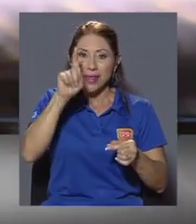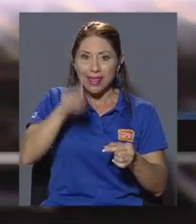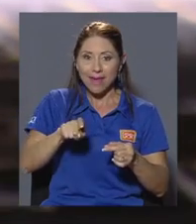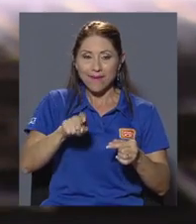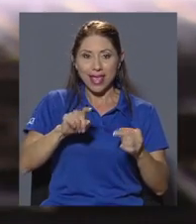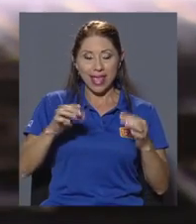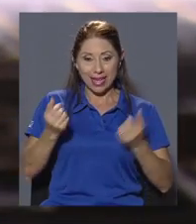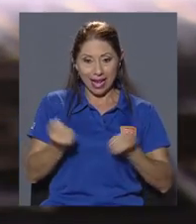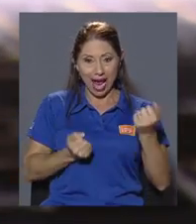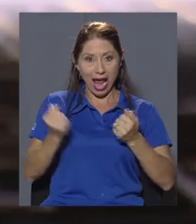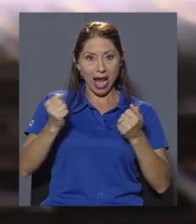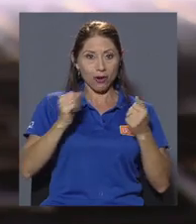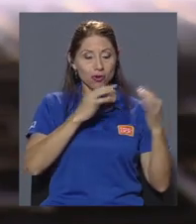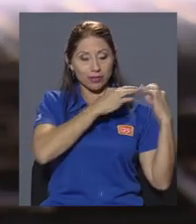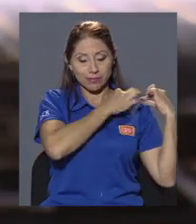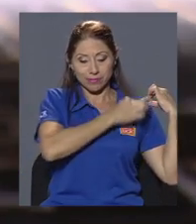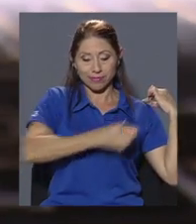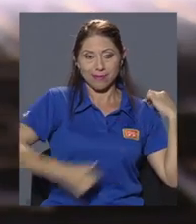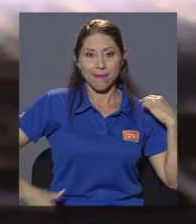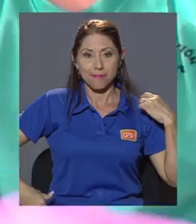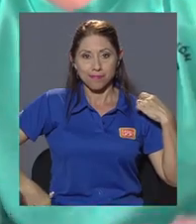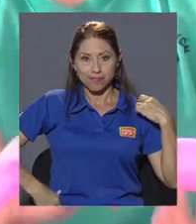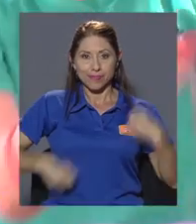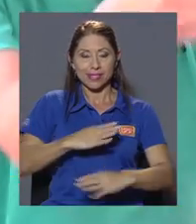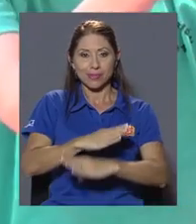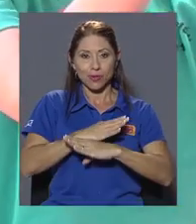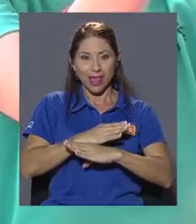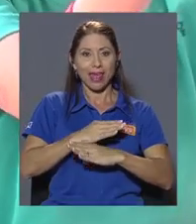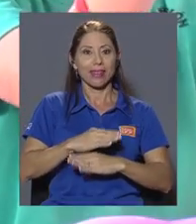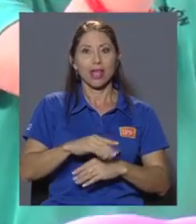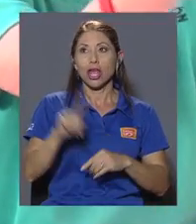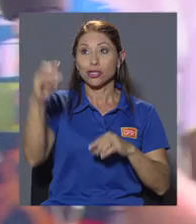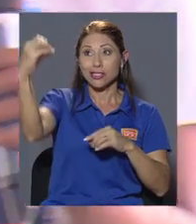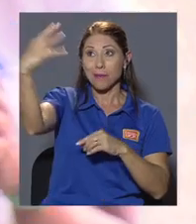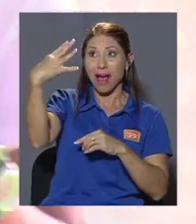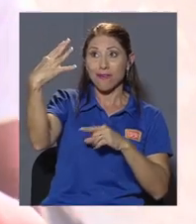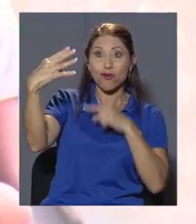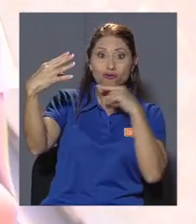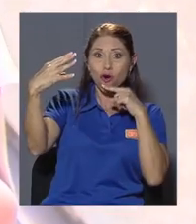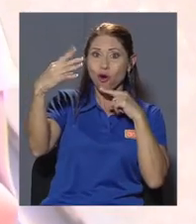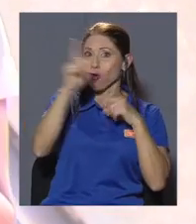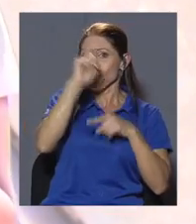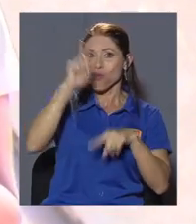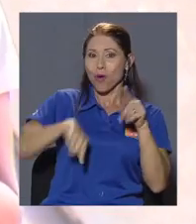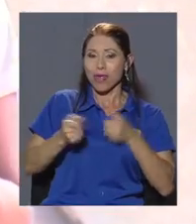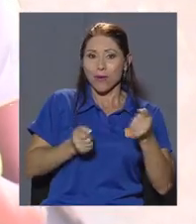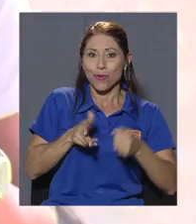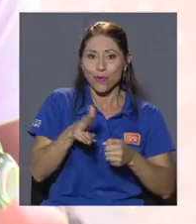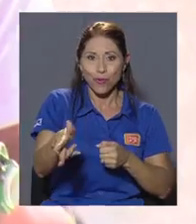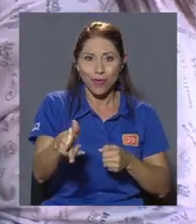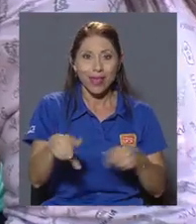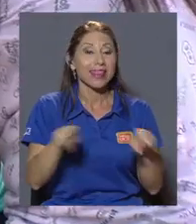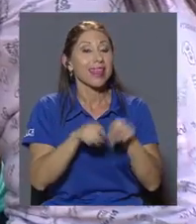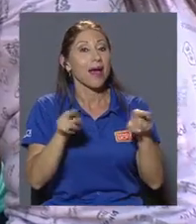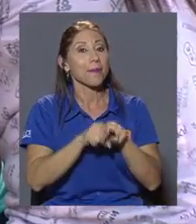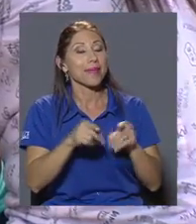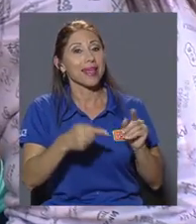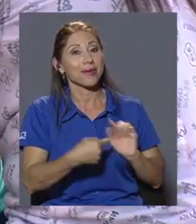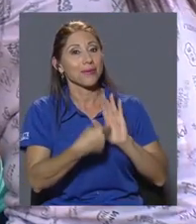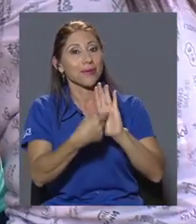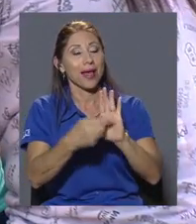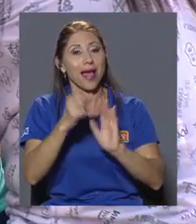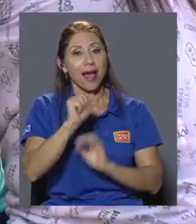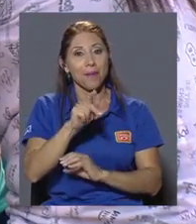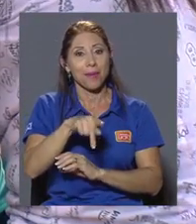usar el cinturón de seguridad, nunca saltarse un semáforo. Otra de las novedades fue la presentación de la app